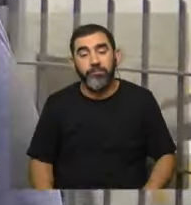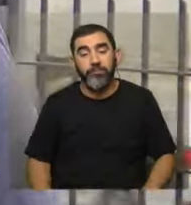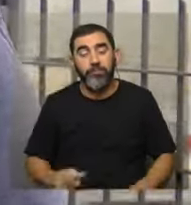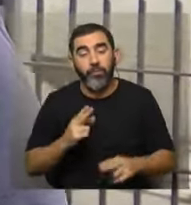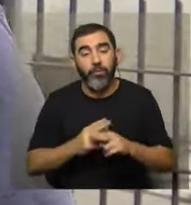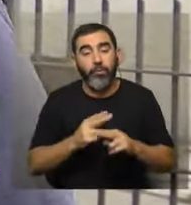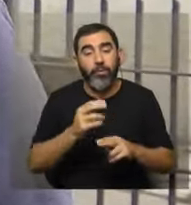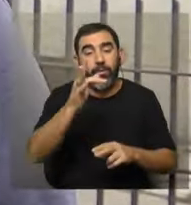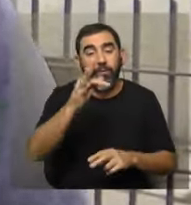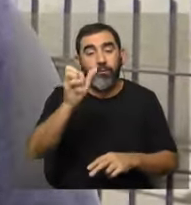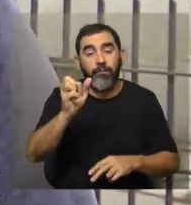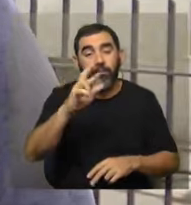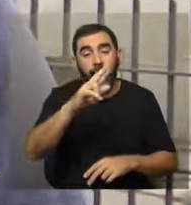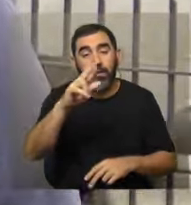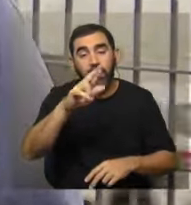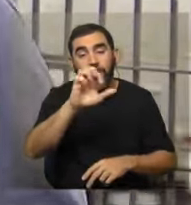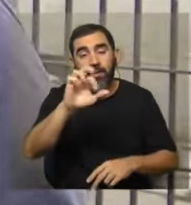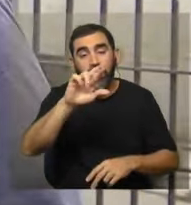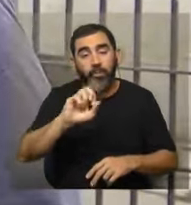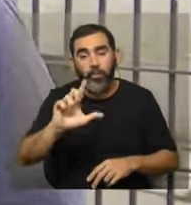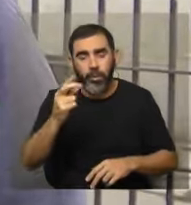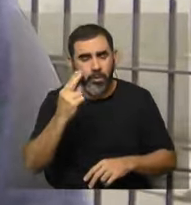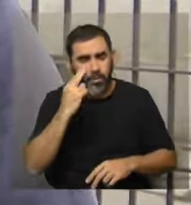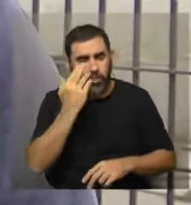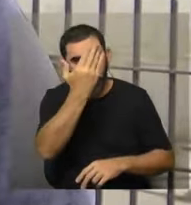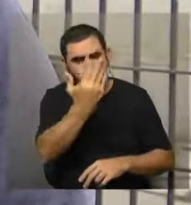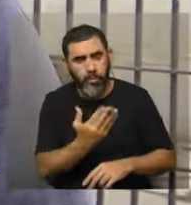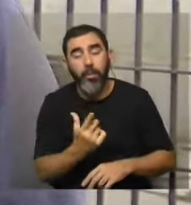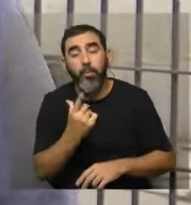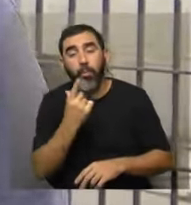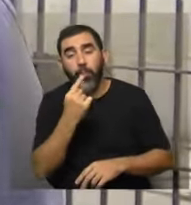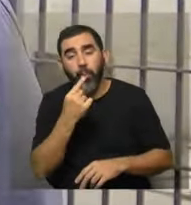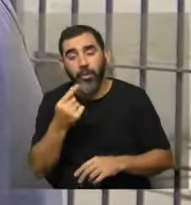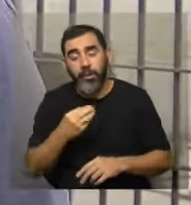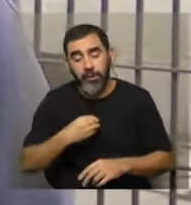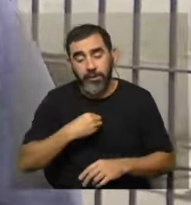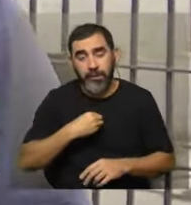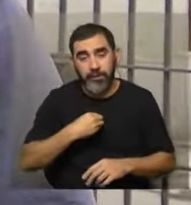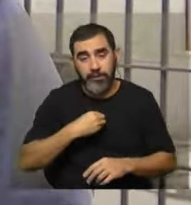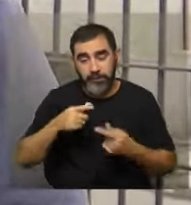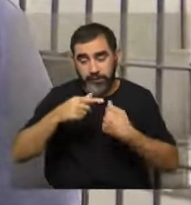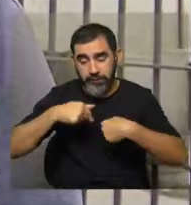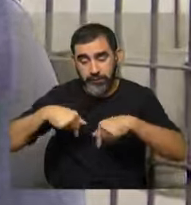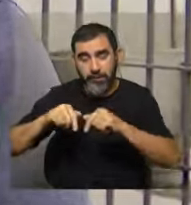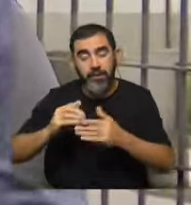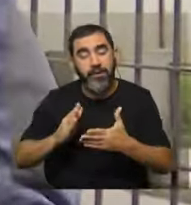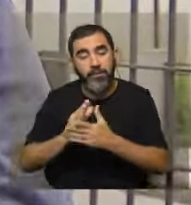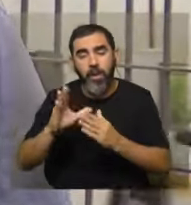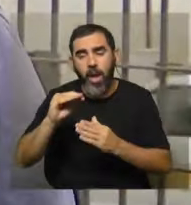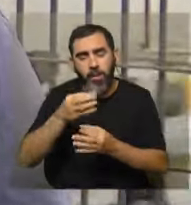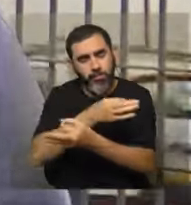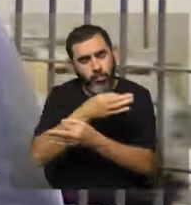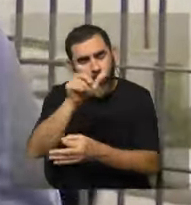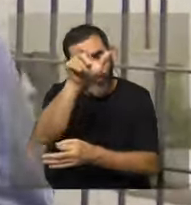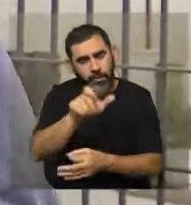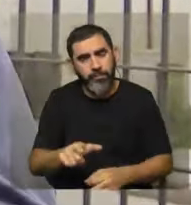la doctora Mónica Ferrero nosotros no tenemos dada en contra de ella los policías que son de confianza de nosotros siempre nos han hablado muy bien